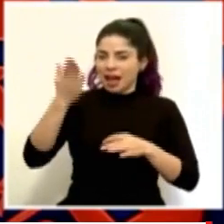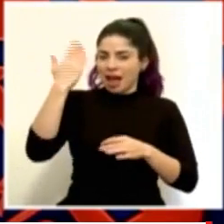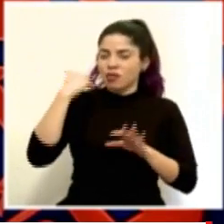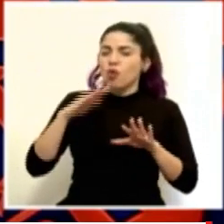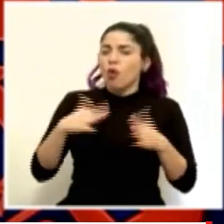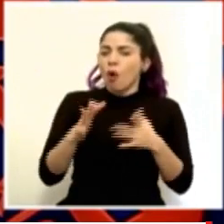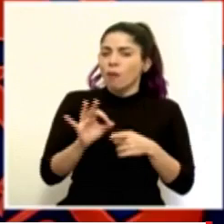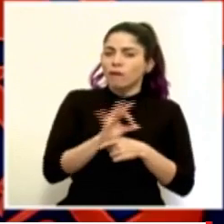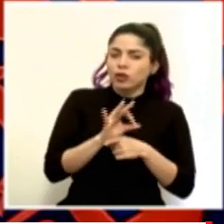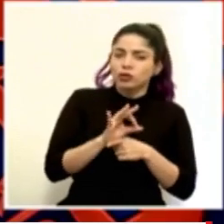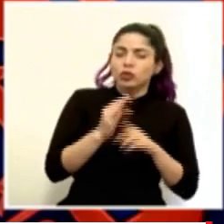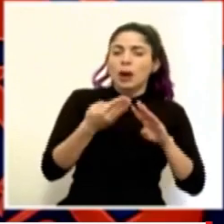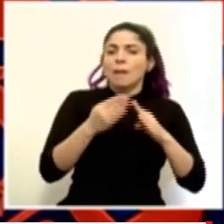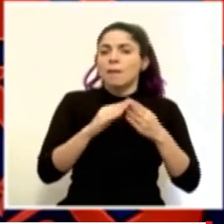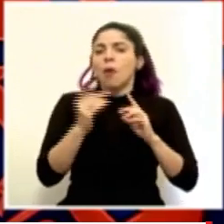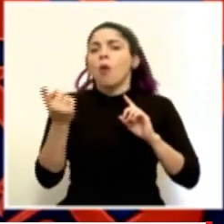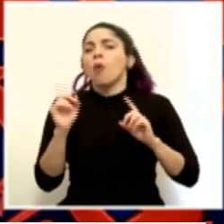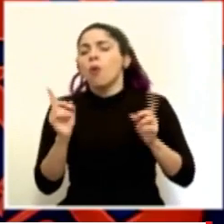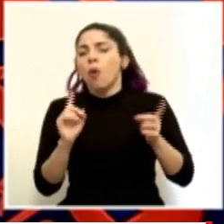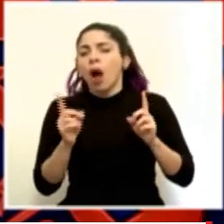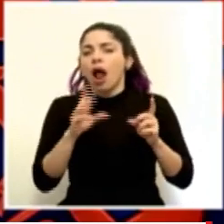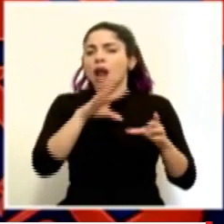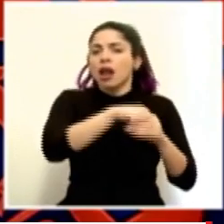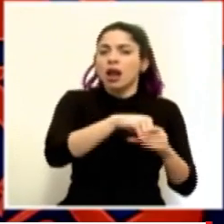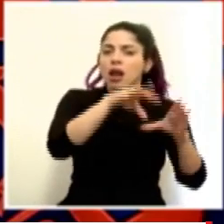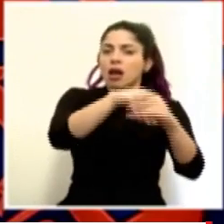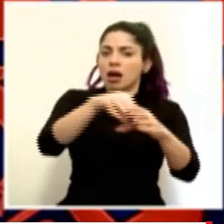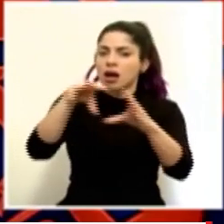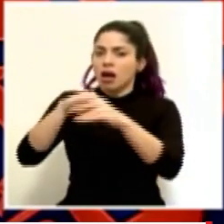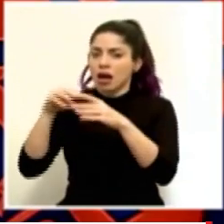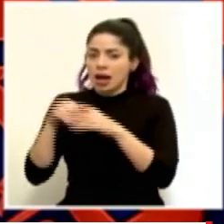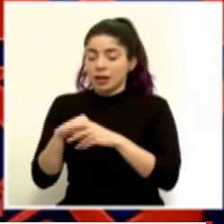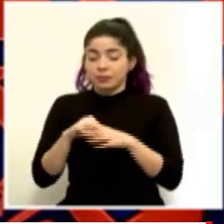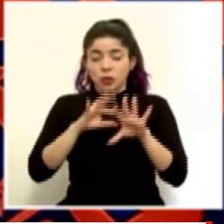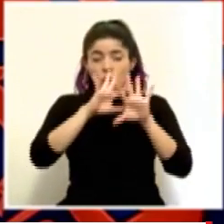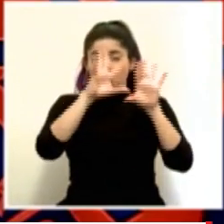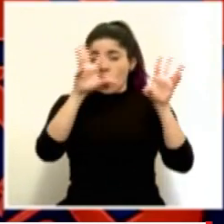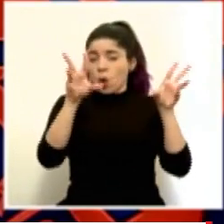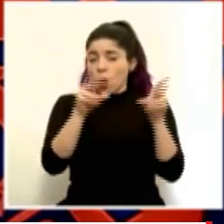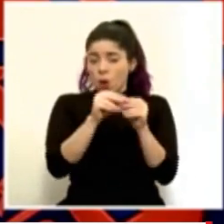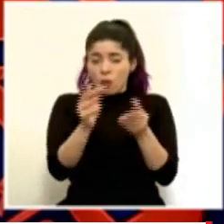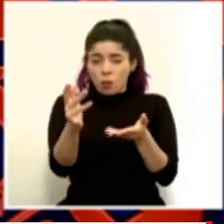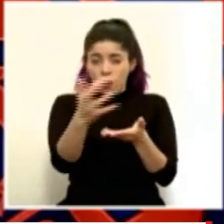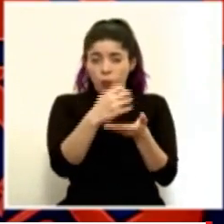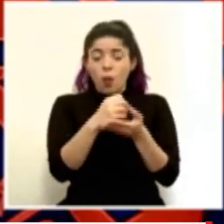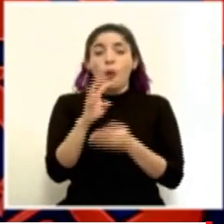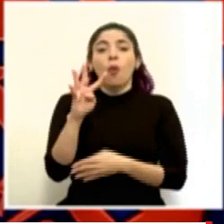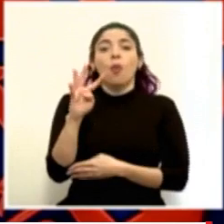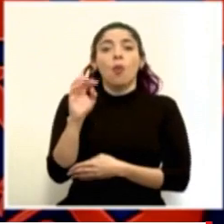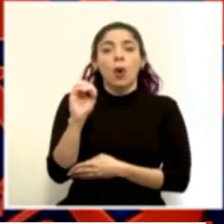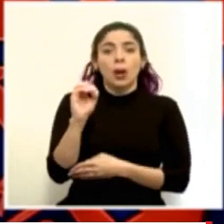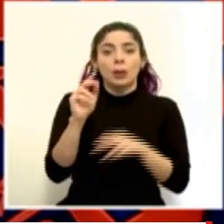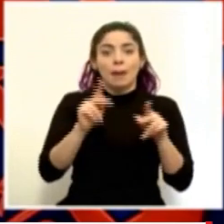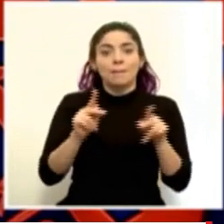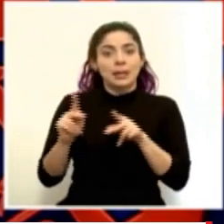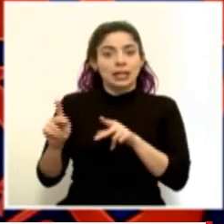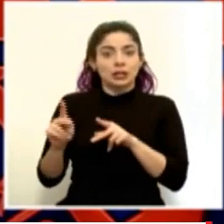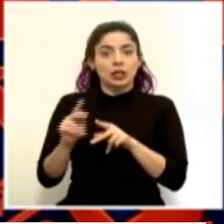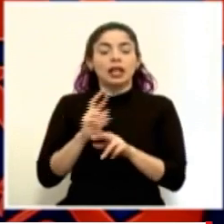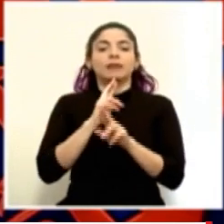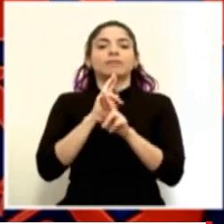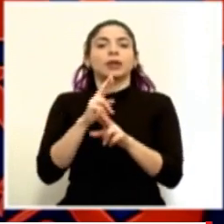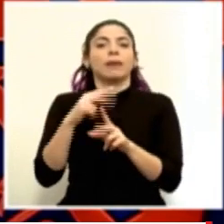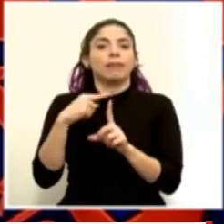la dinámica y los barrios que se iban a tamizar. Y de todo este muestreo, 40 personas